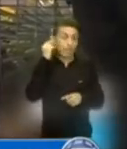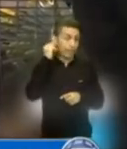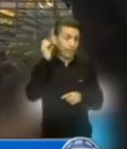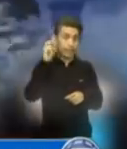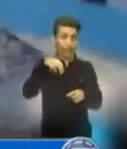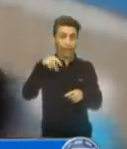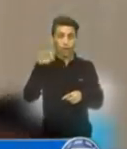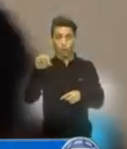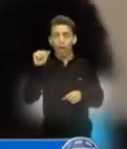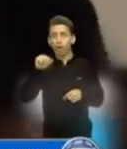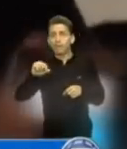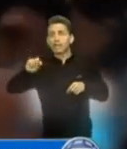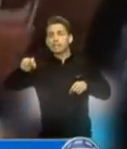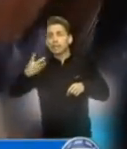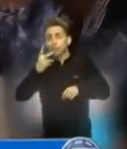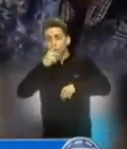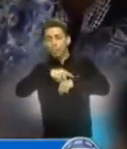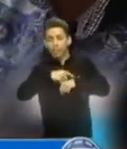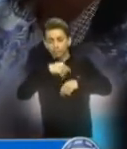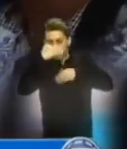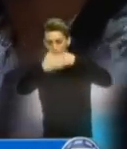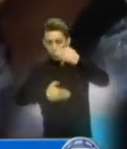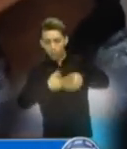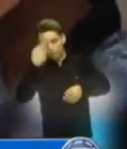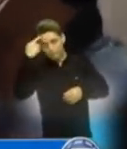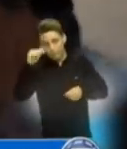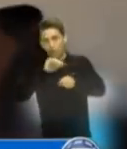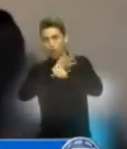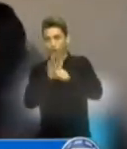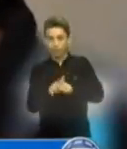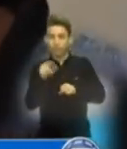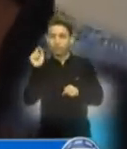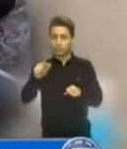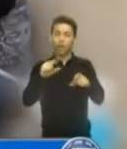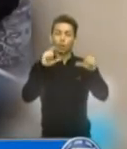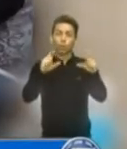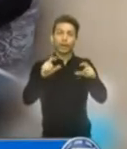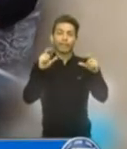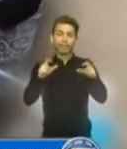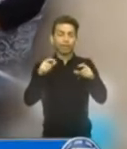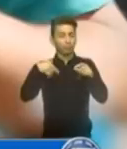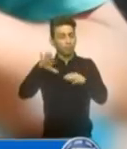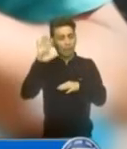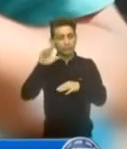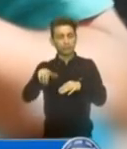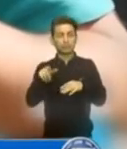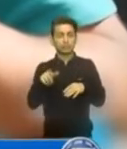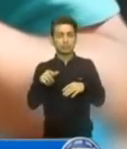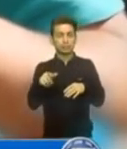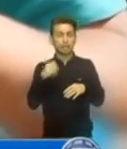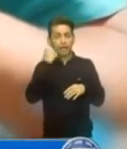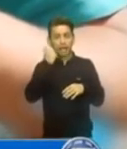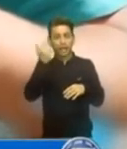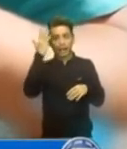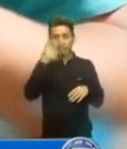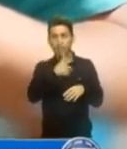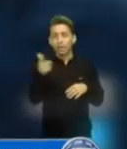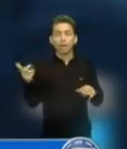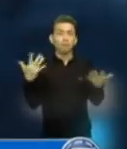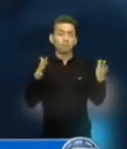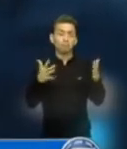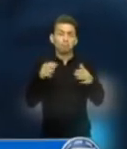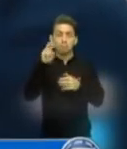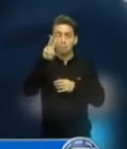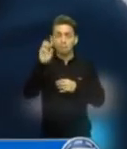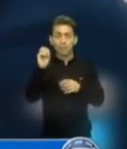coronavirus en el país asiático, en la unidad de cuidados intensivos del hospital más grande del país, al menos 20 de los pacientes fallecieron durante la